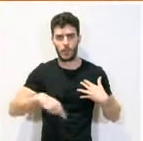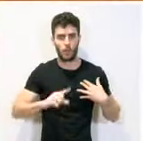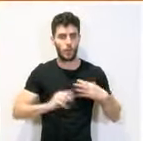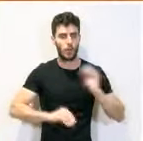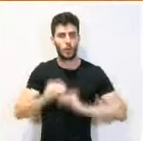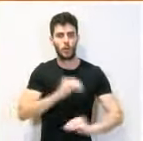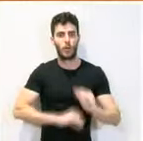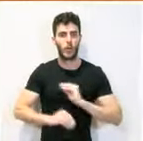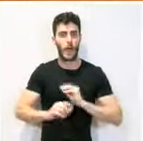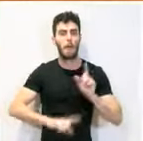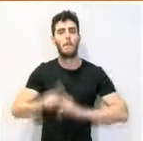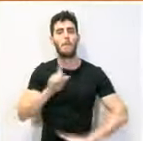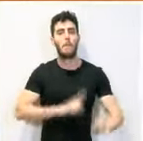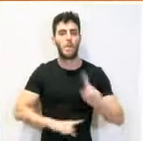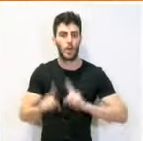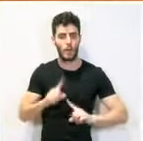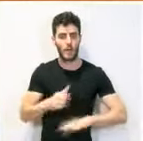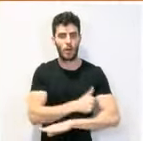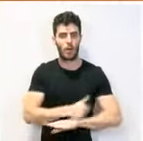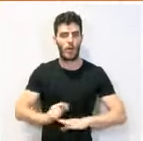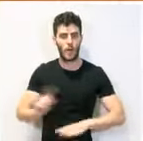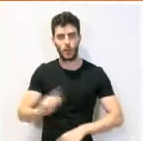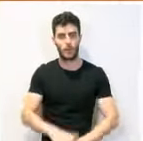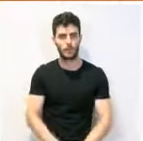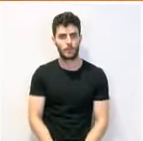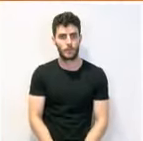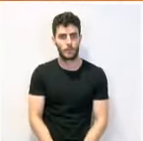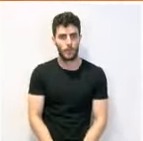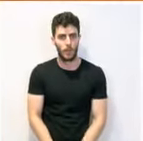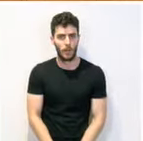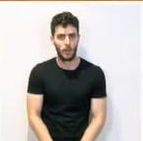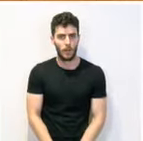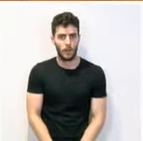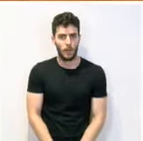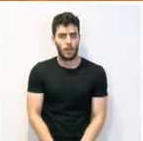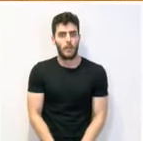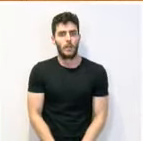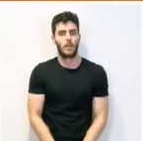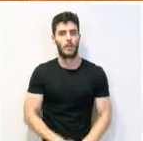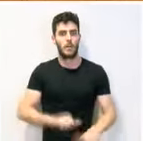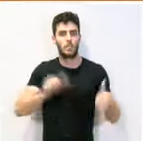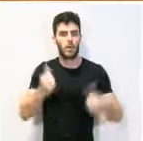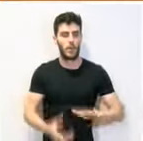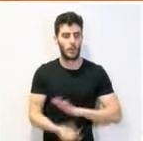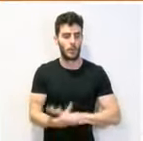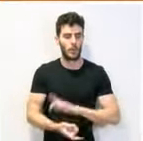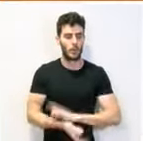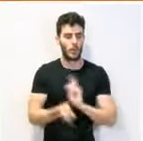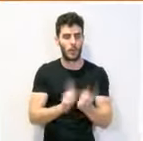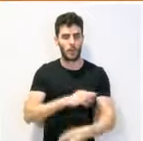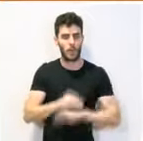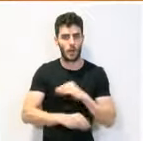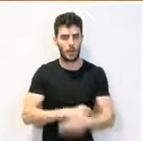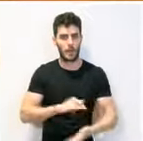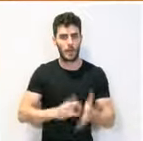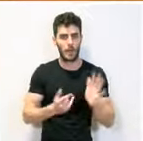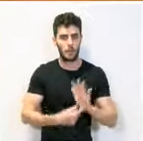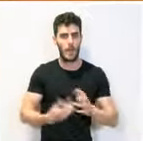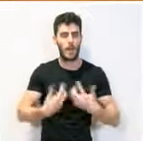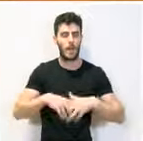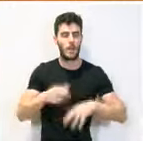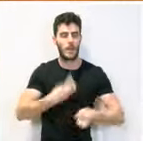los problemas de los ciudadanos. Es necesario hacer un cambio de modelo productivo también en ese plan de